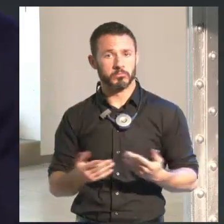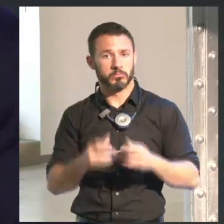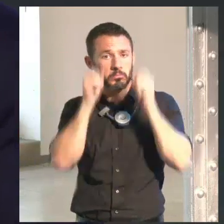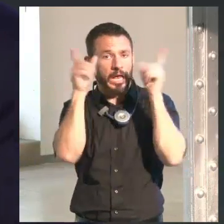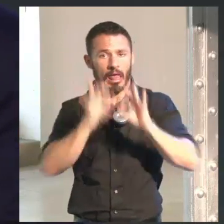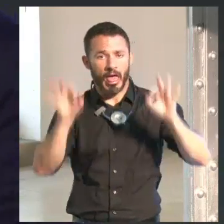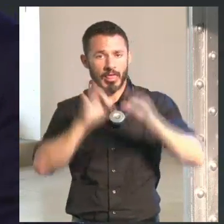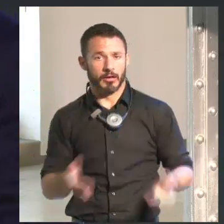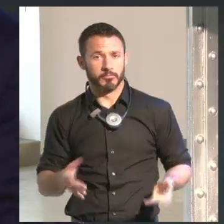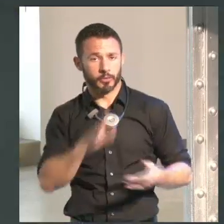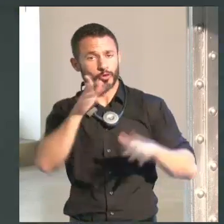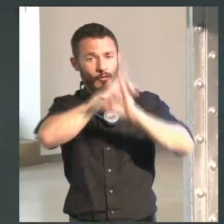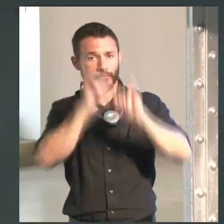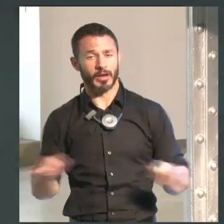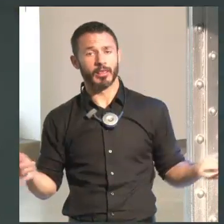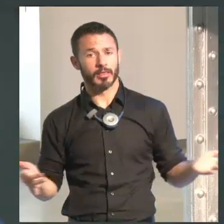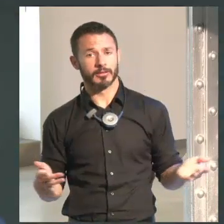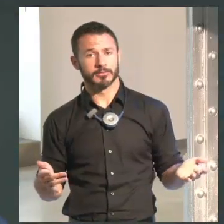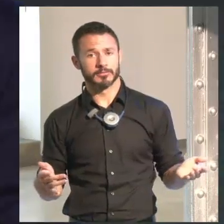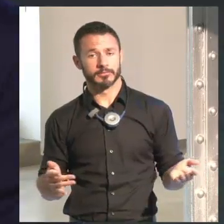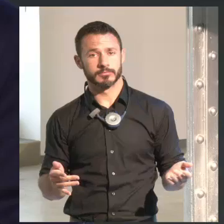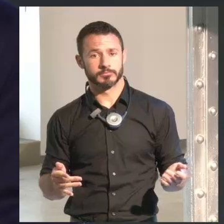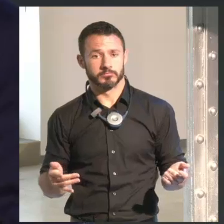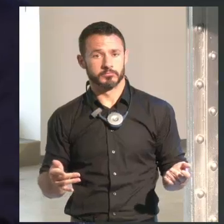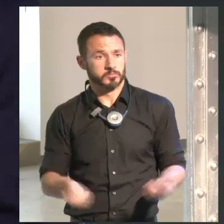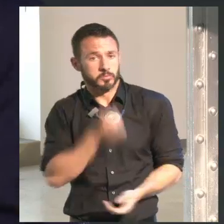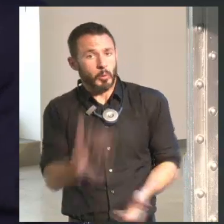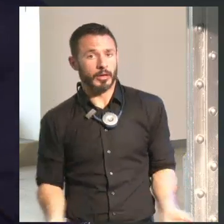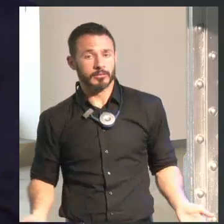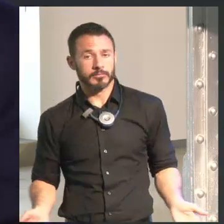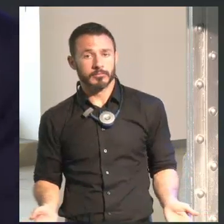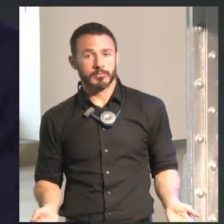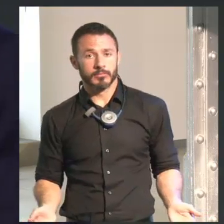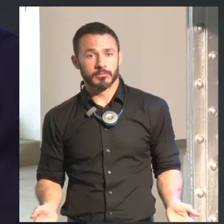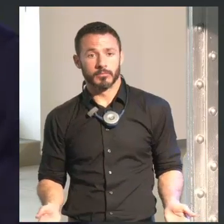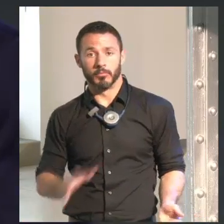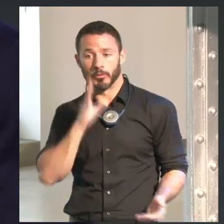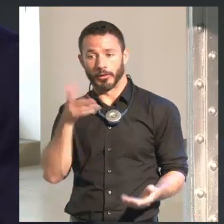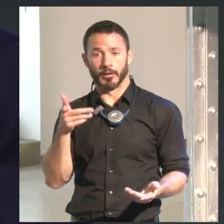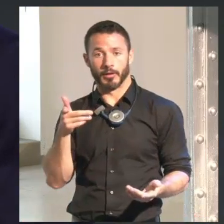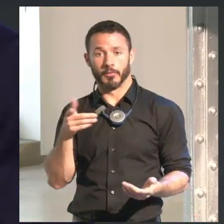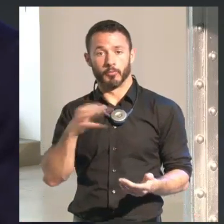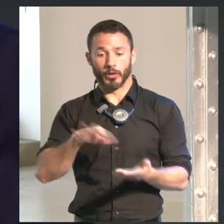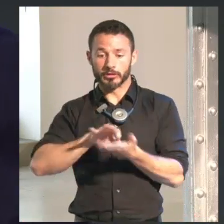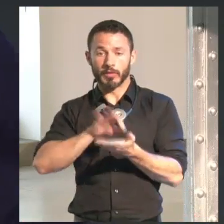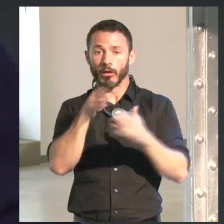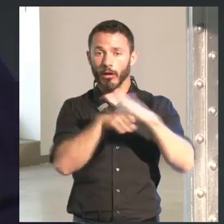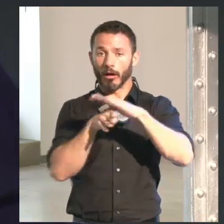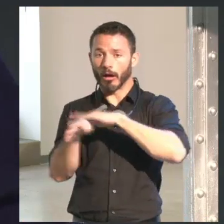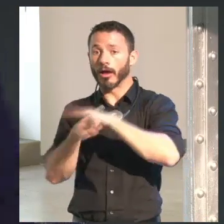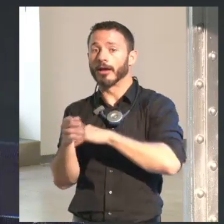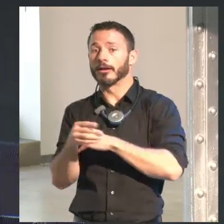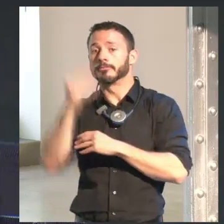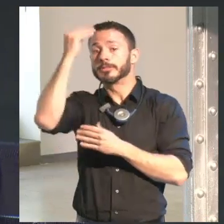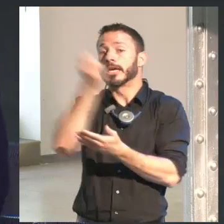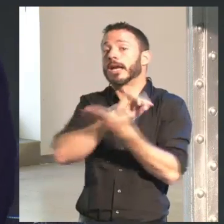feliz. Y es más, para mí es genial, porque joder, me permite acceder a un montón de servicios que son